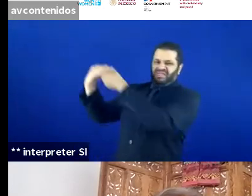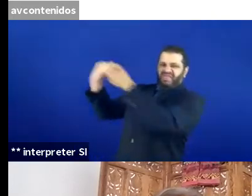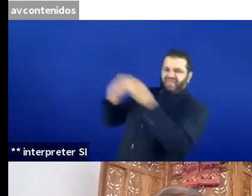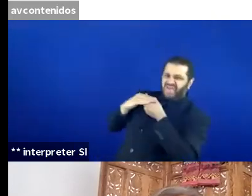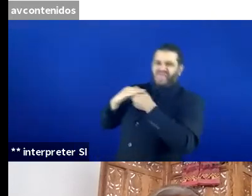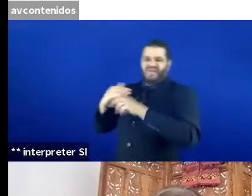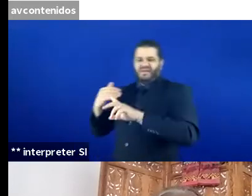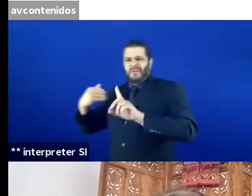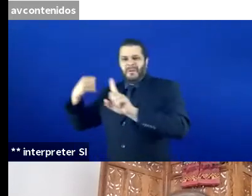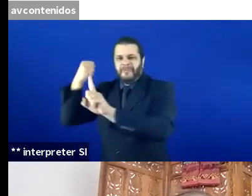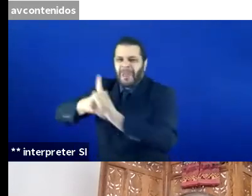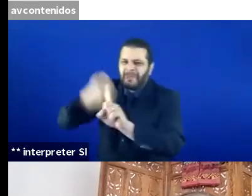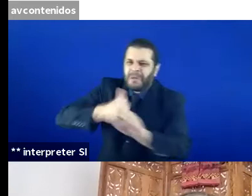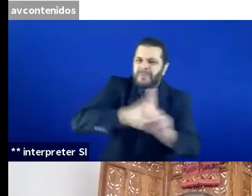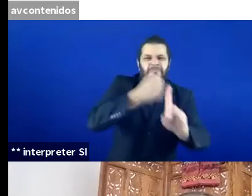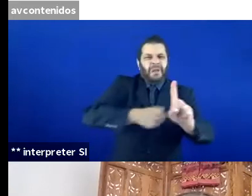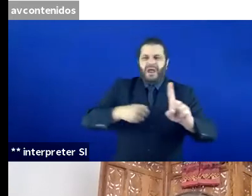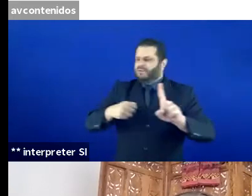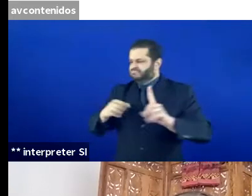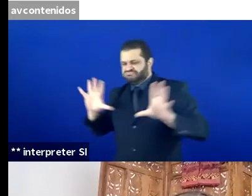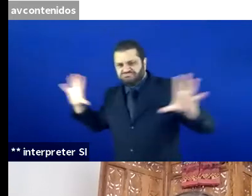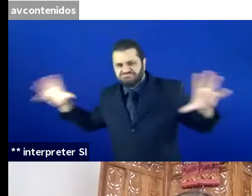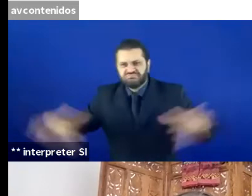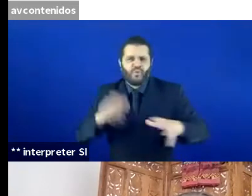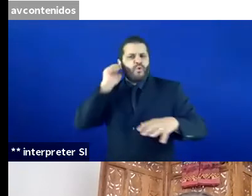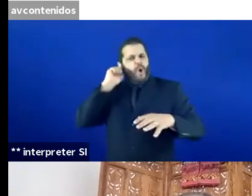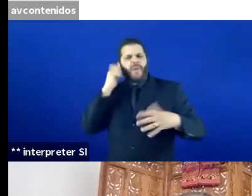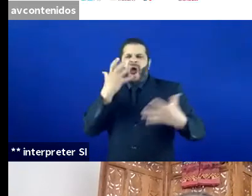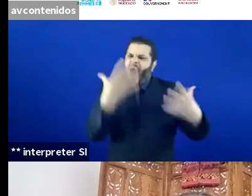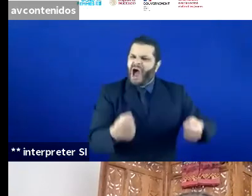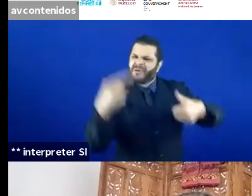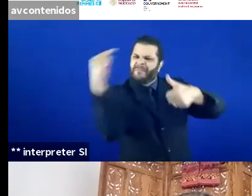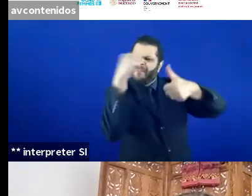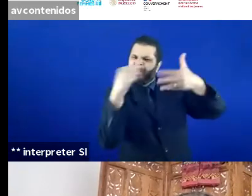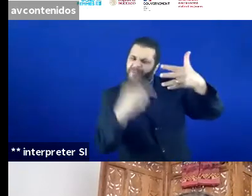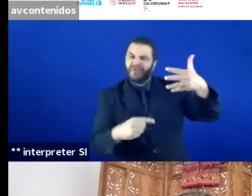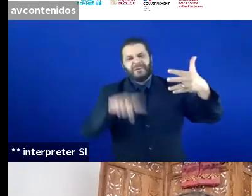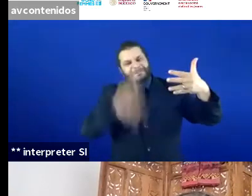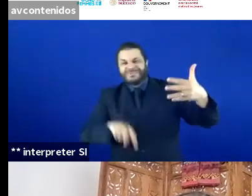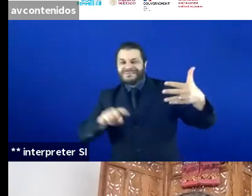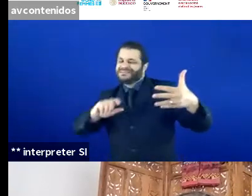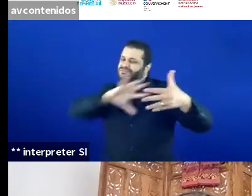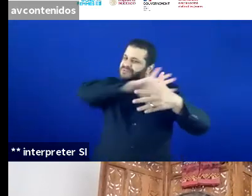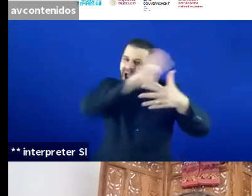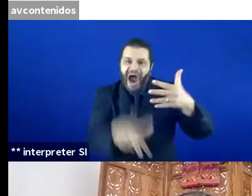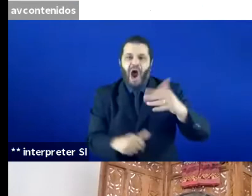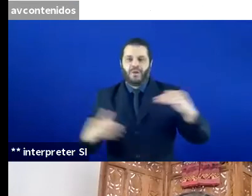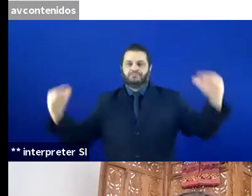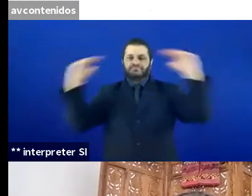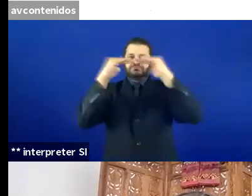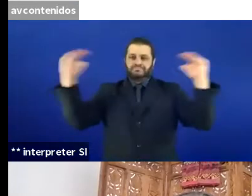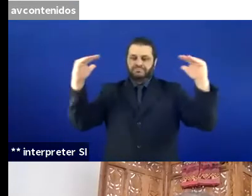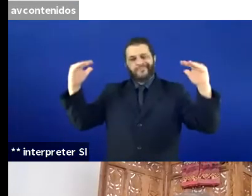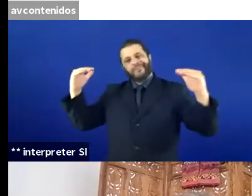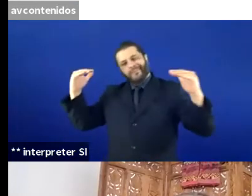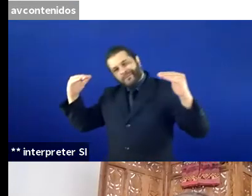derechos humanos y colíder de la Coalición de Acción para la Igualdad de Generación sobre Movimientos y Liderazgo Feminista, espero que nos